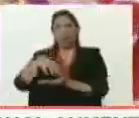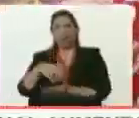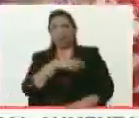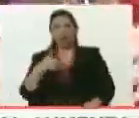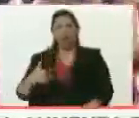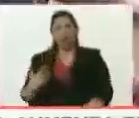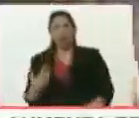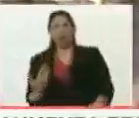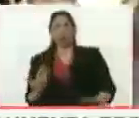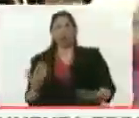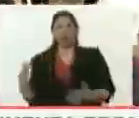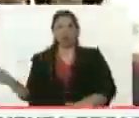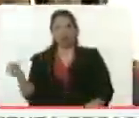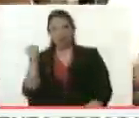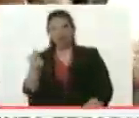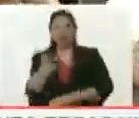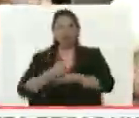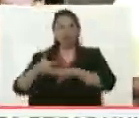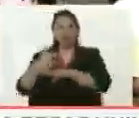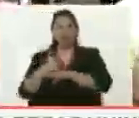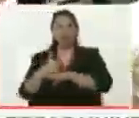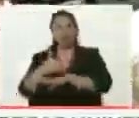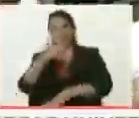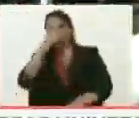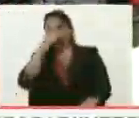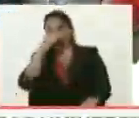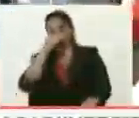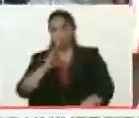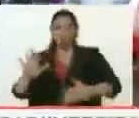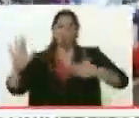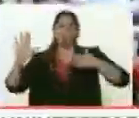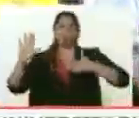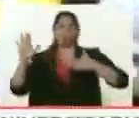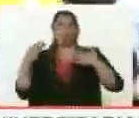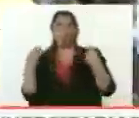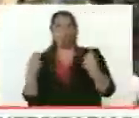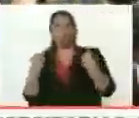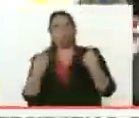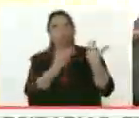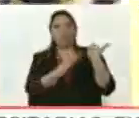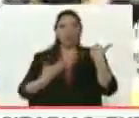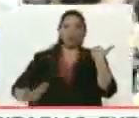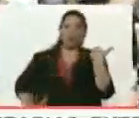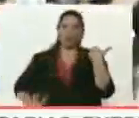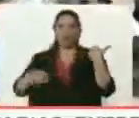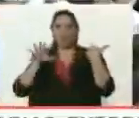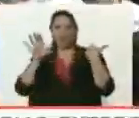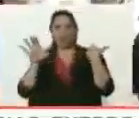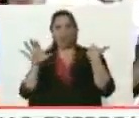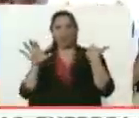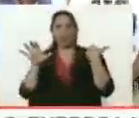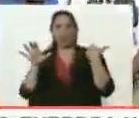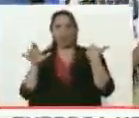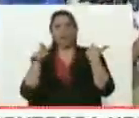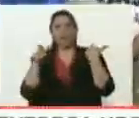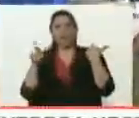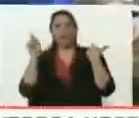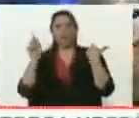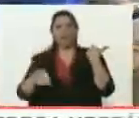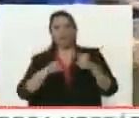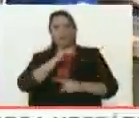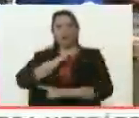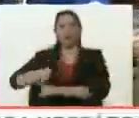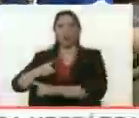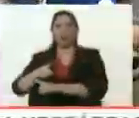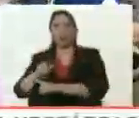imponer gobiernos de facto se autojuramenten como presidentes en la región, pues trata también de castigar a